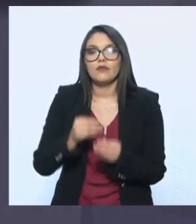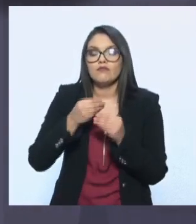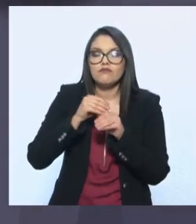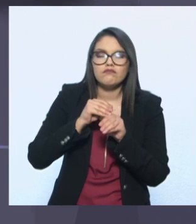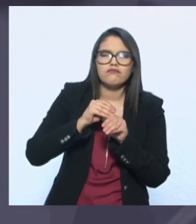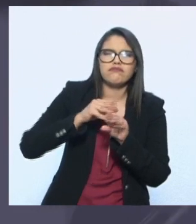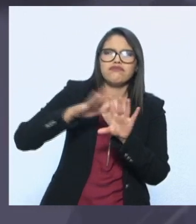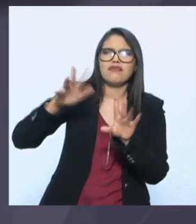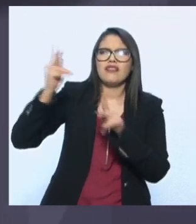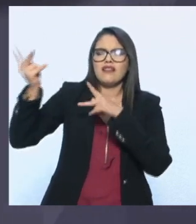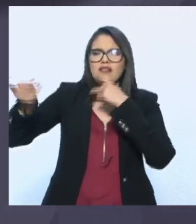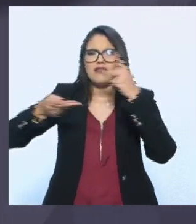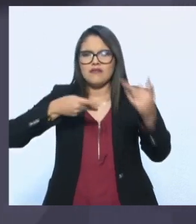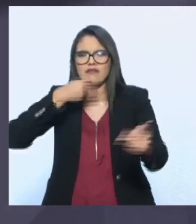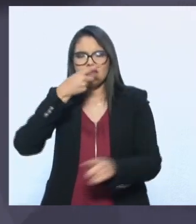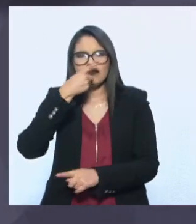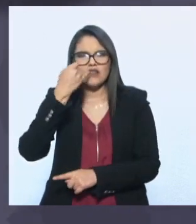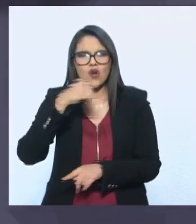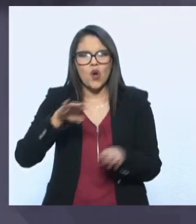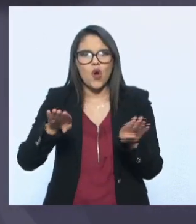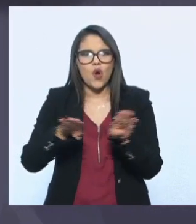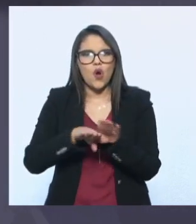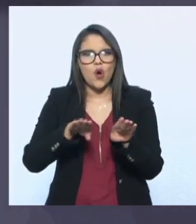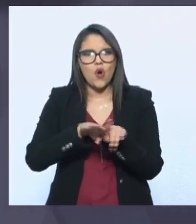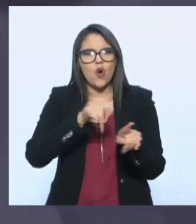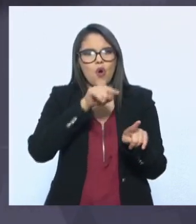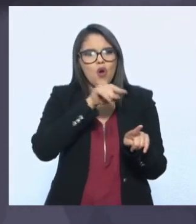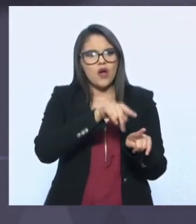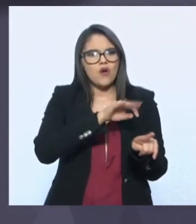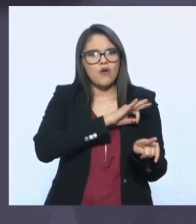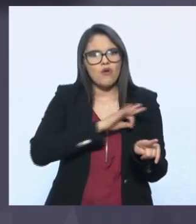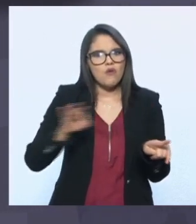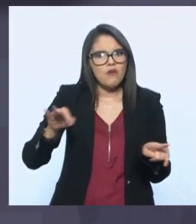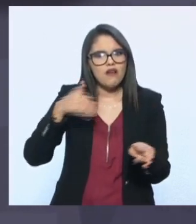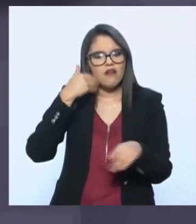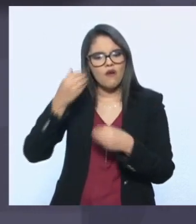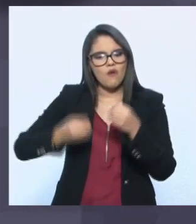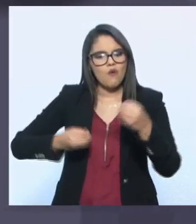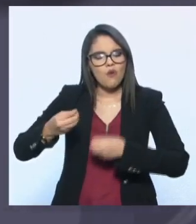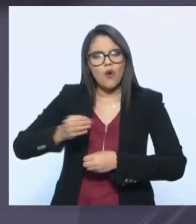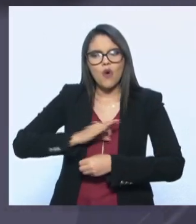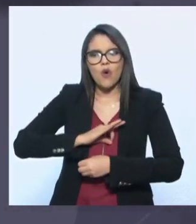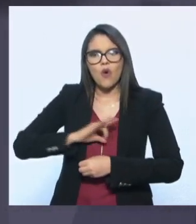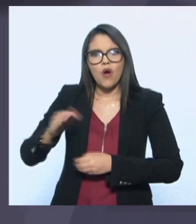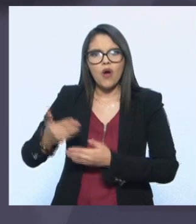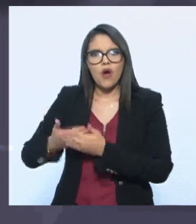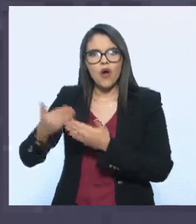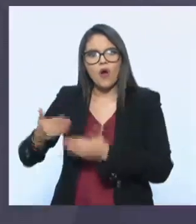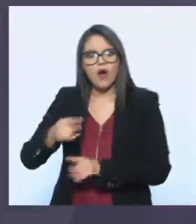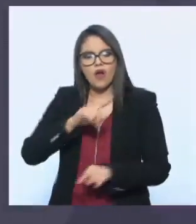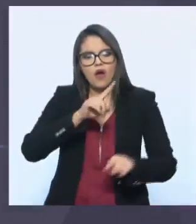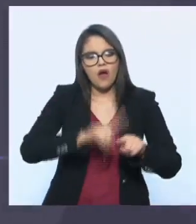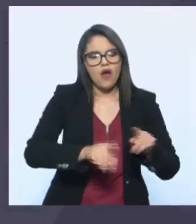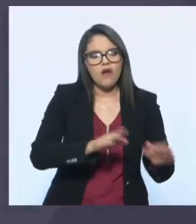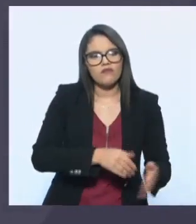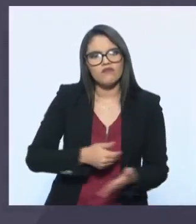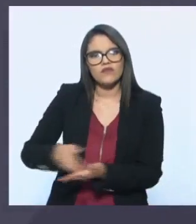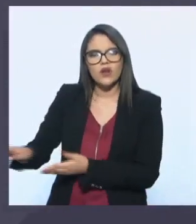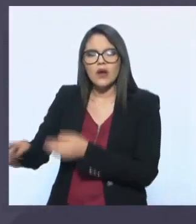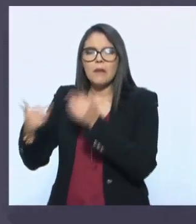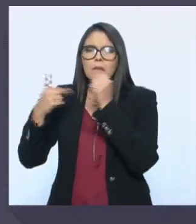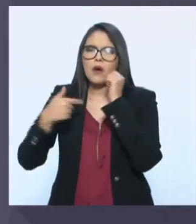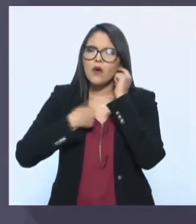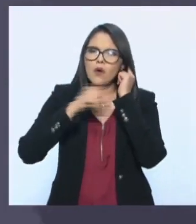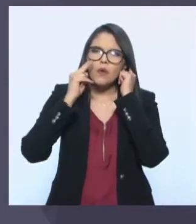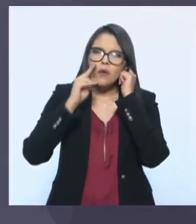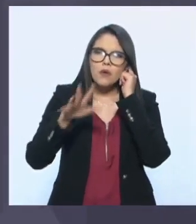era muy escandaloso que alguna persona con ese antecedente pudiera ser ratificado en el Poder Judicial, y lo que me llamó la atención fue que